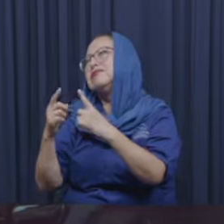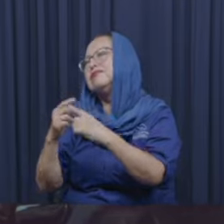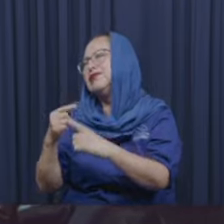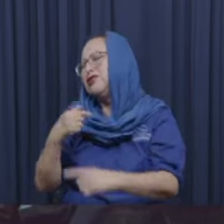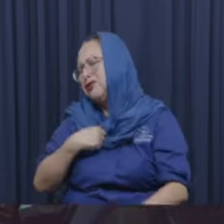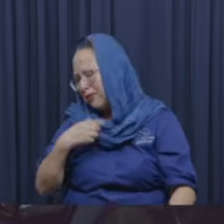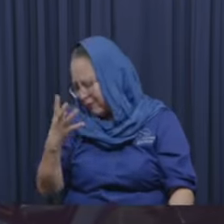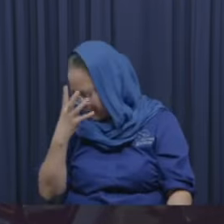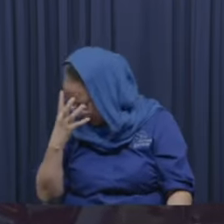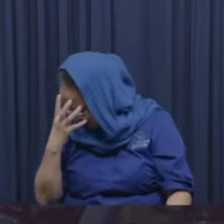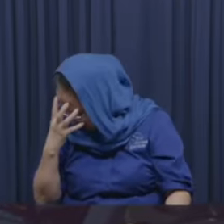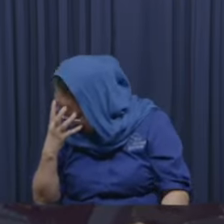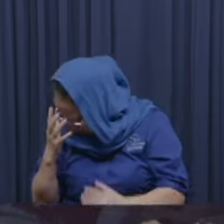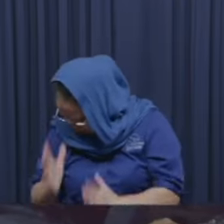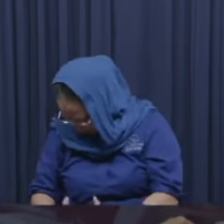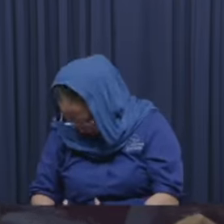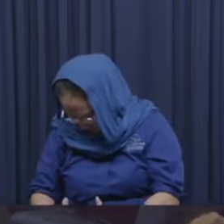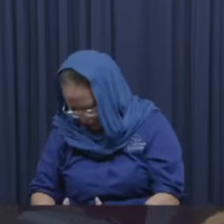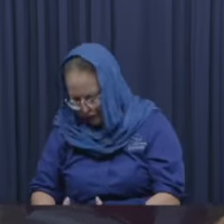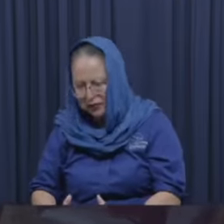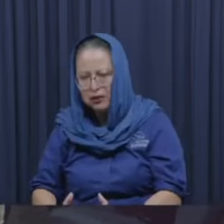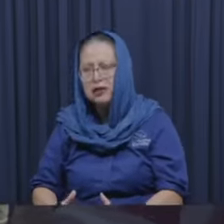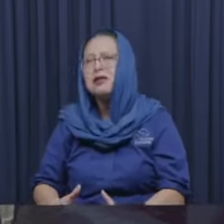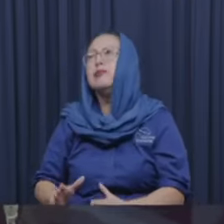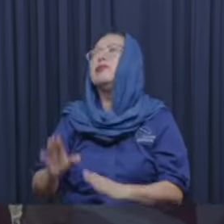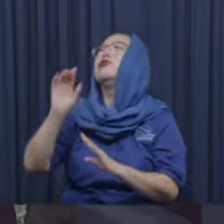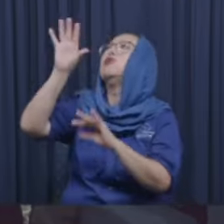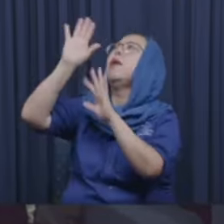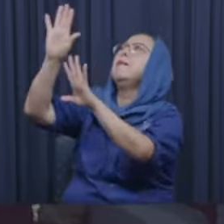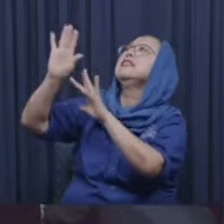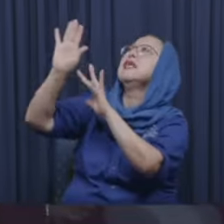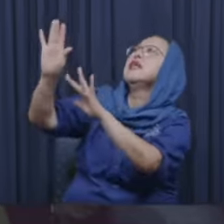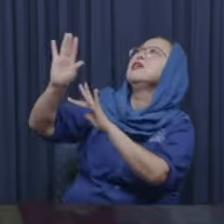soy hombre pecador pero tu misericordia